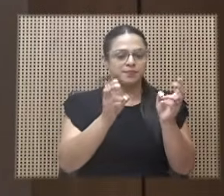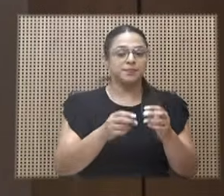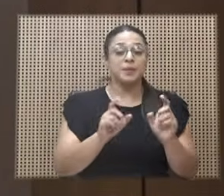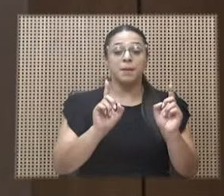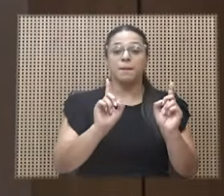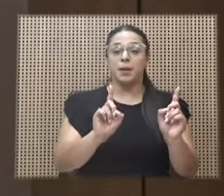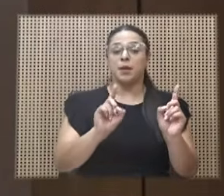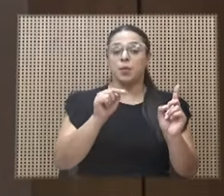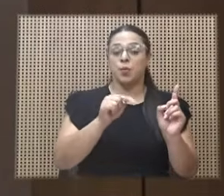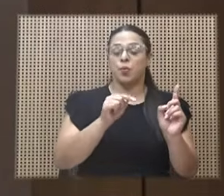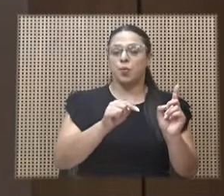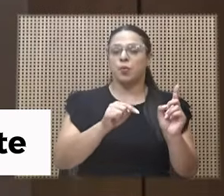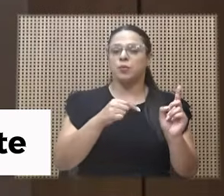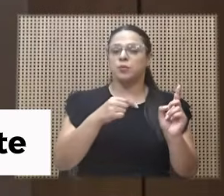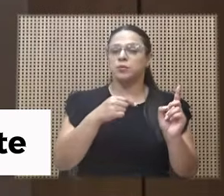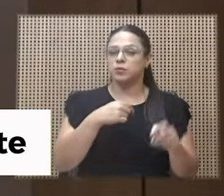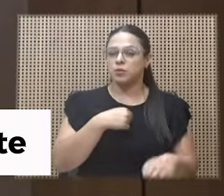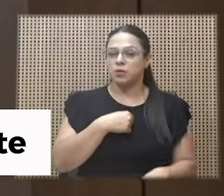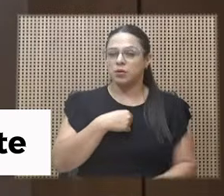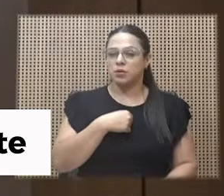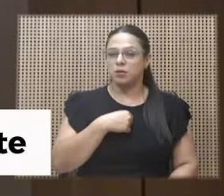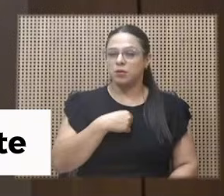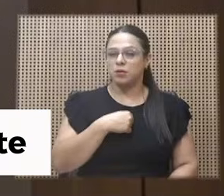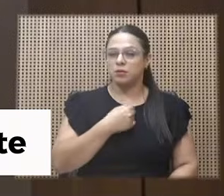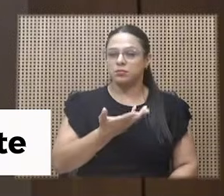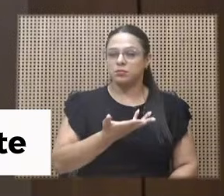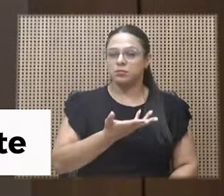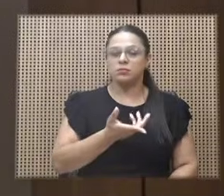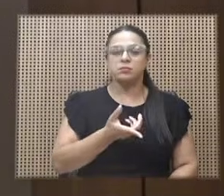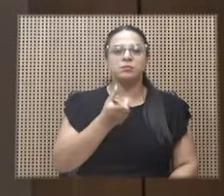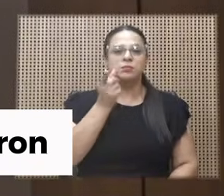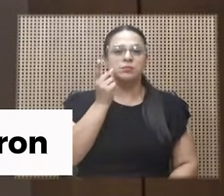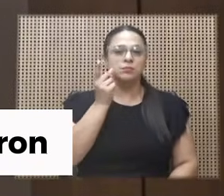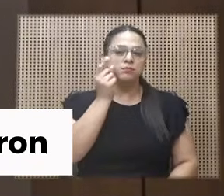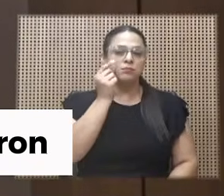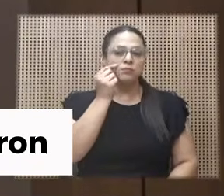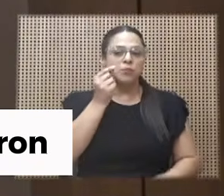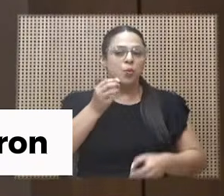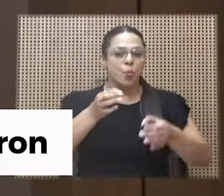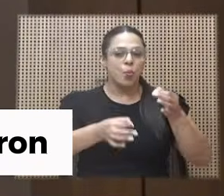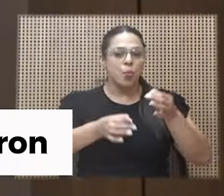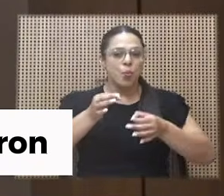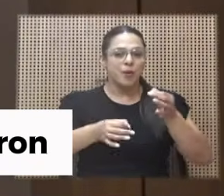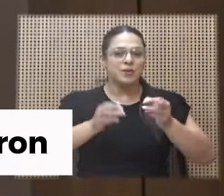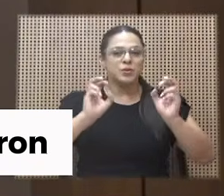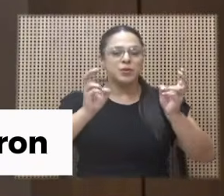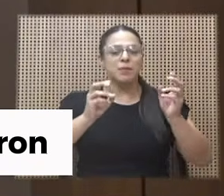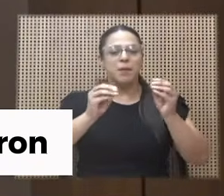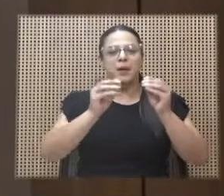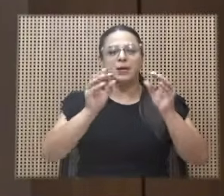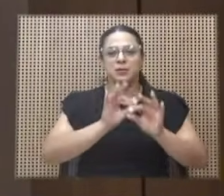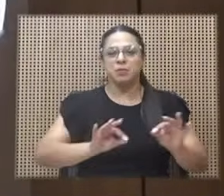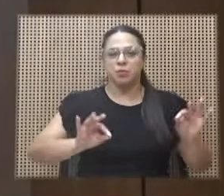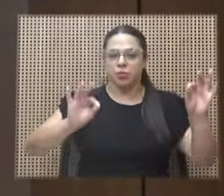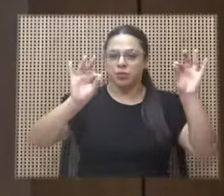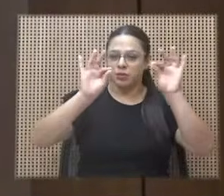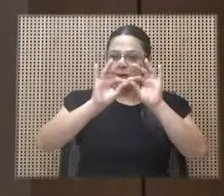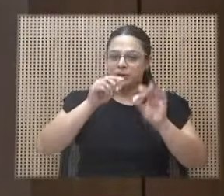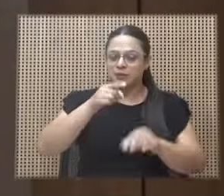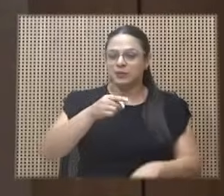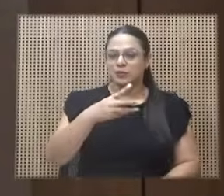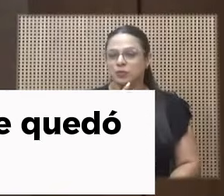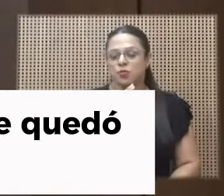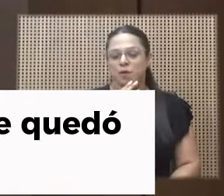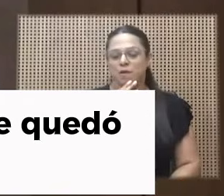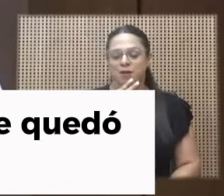Pero aquí voy a pasar, a mi juicio, el tema más importante, y al que curiosamente no se refirieron